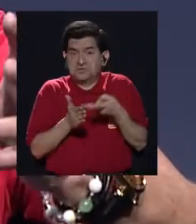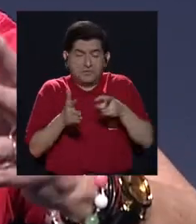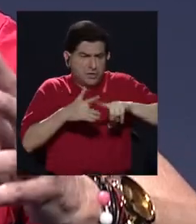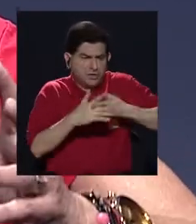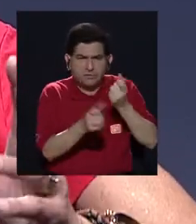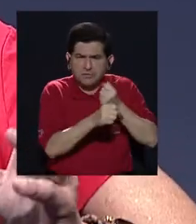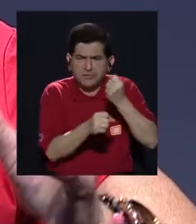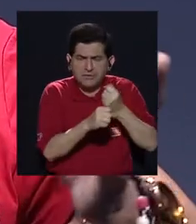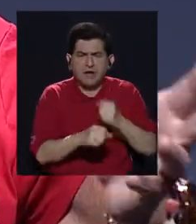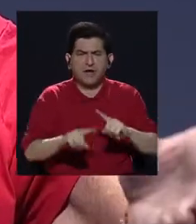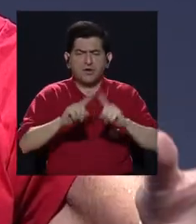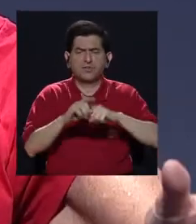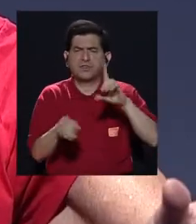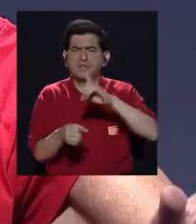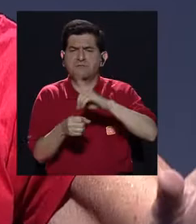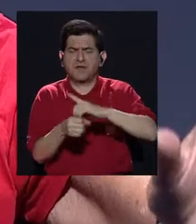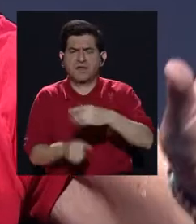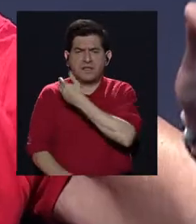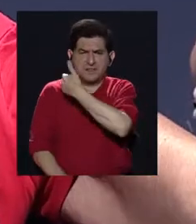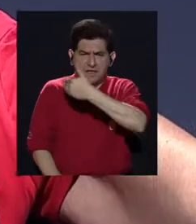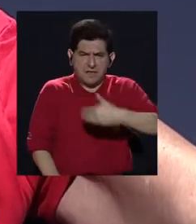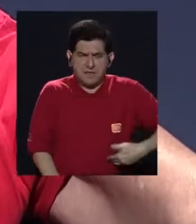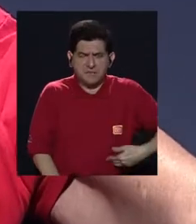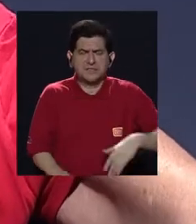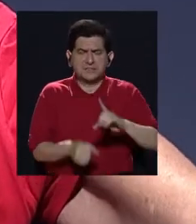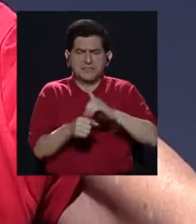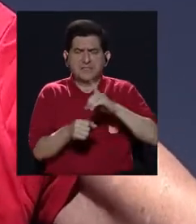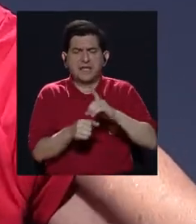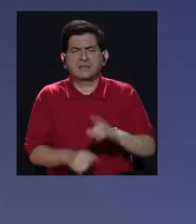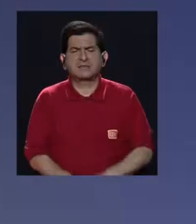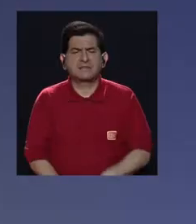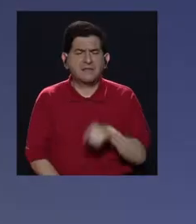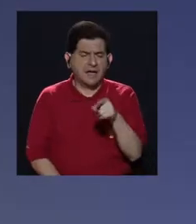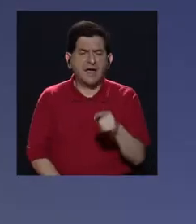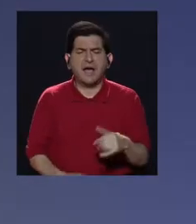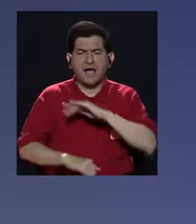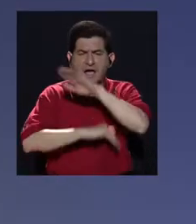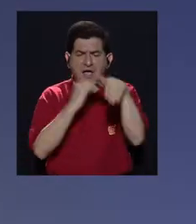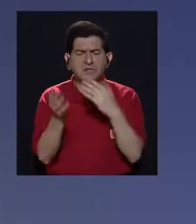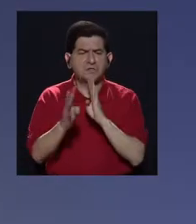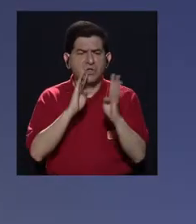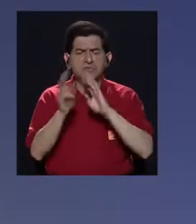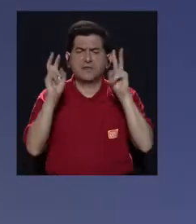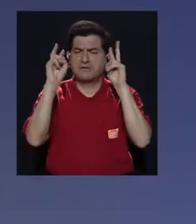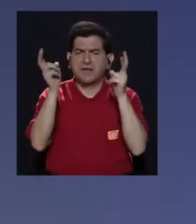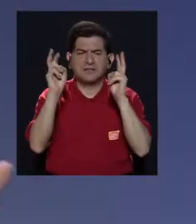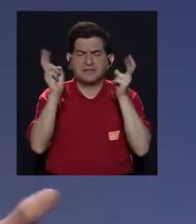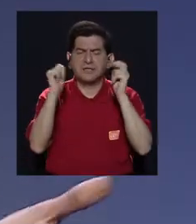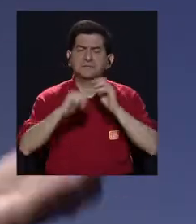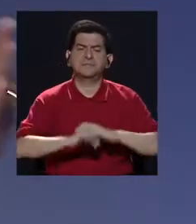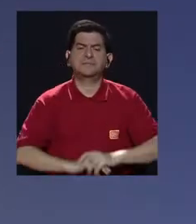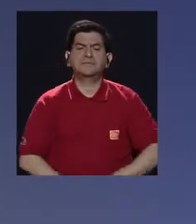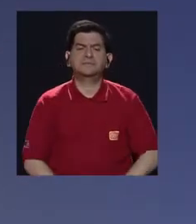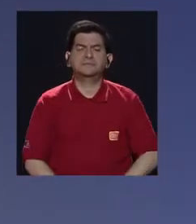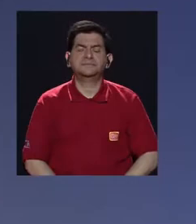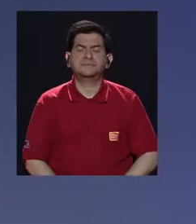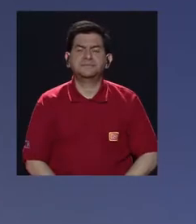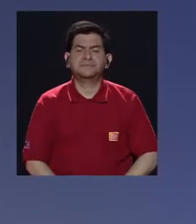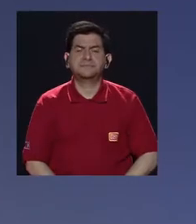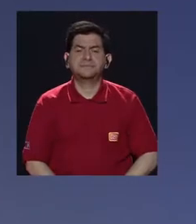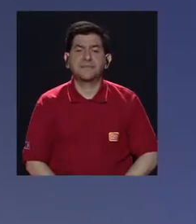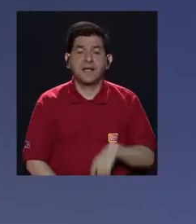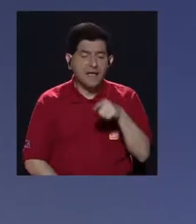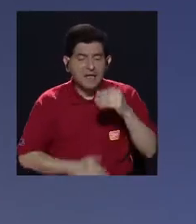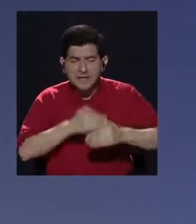lo que era y empecé a trabajar con los senadores el presidente del senado me quiso y de pronto ya todos hablaban de sostenibilidad en este